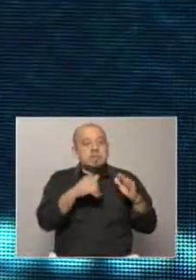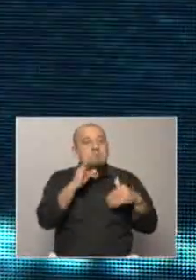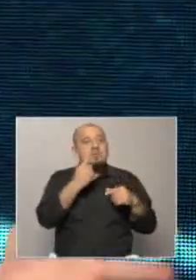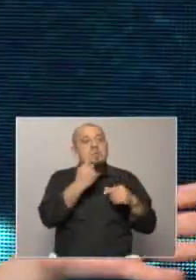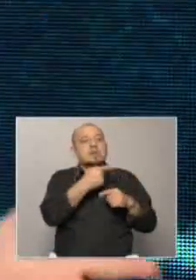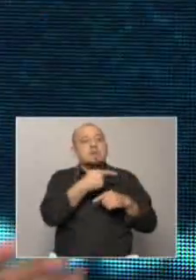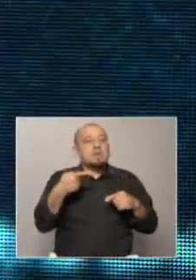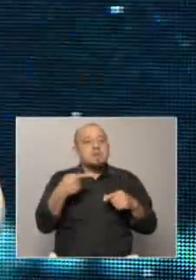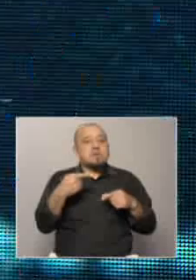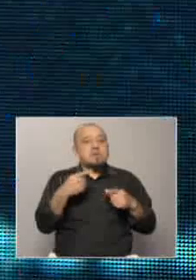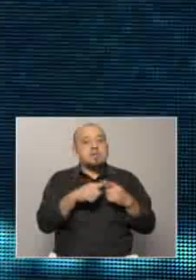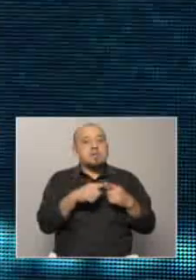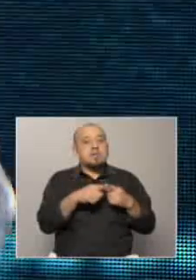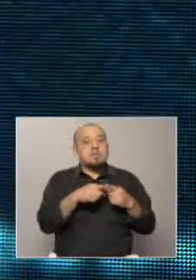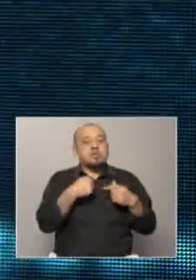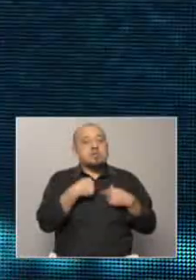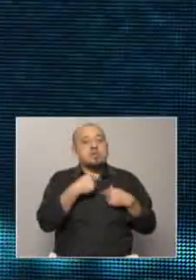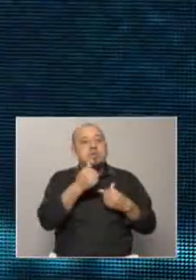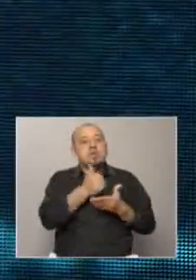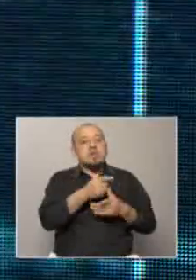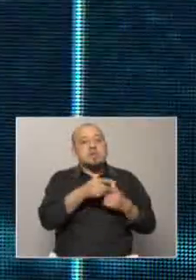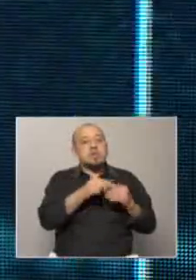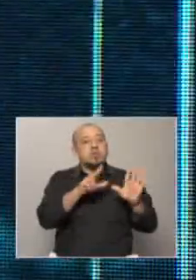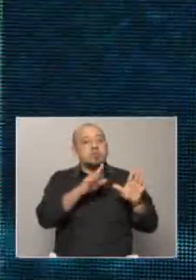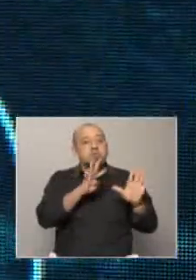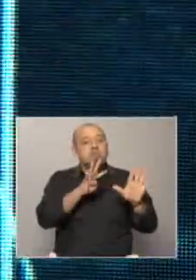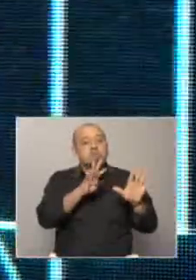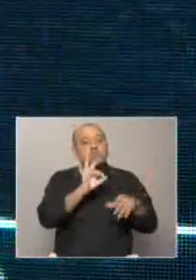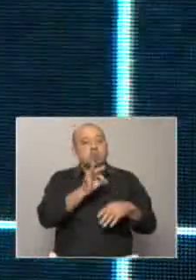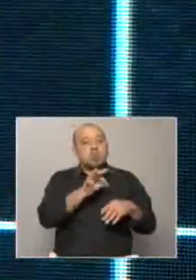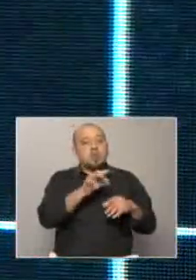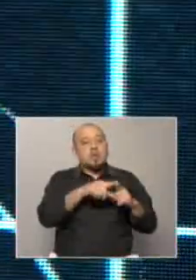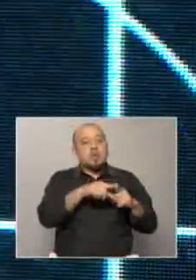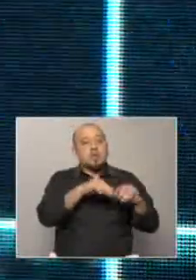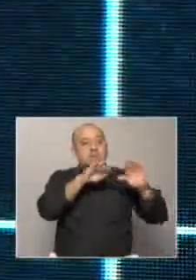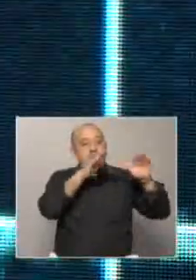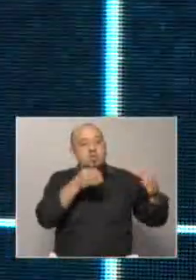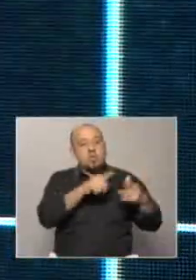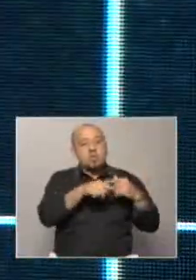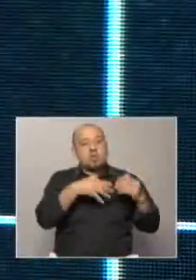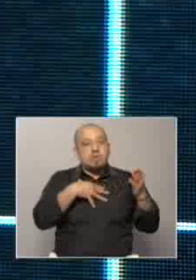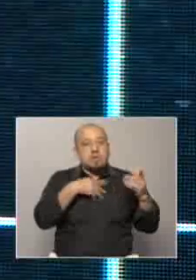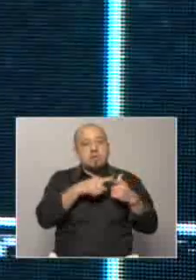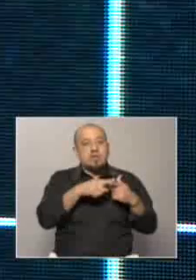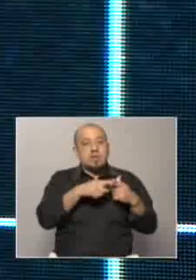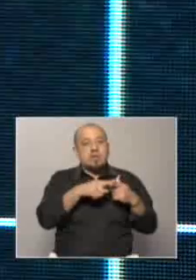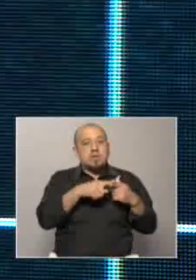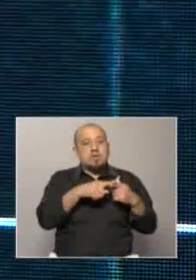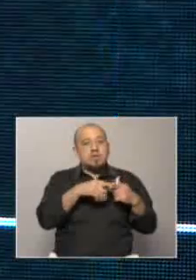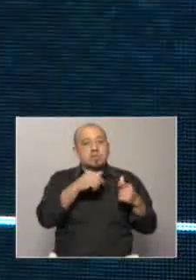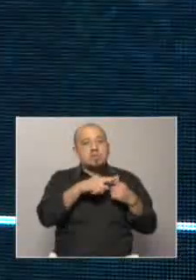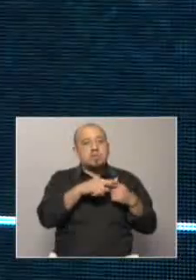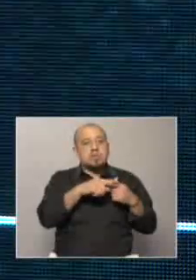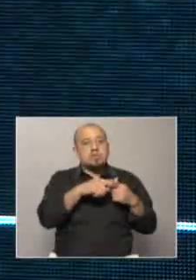semana, o una semana por ahí. Y yo voy a estar el 8 y 9 de octubre en el Galpón con la bailarina de Maguncia. También